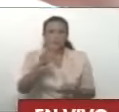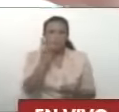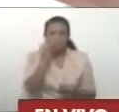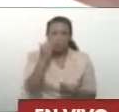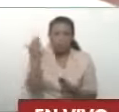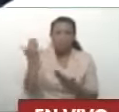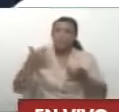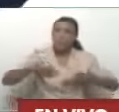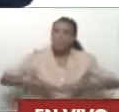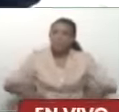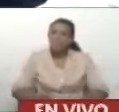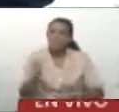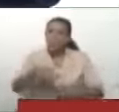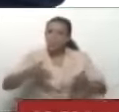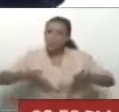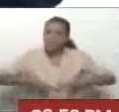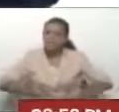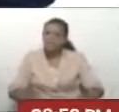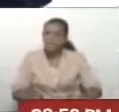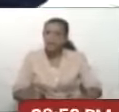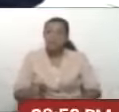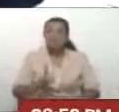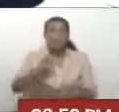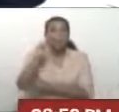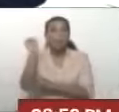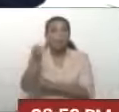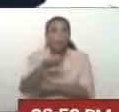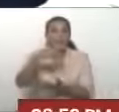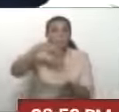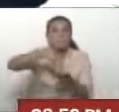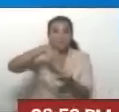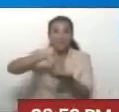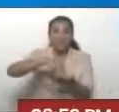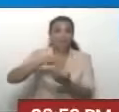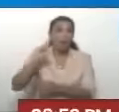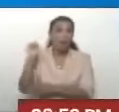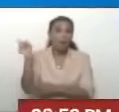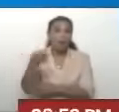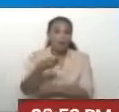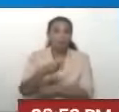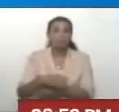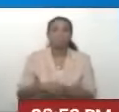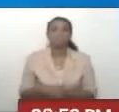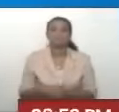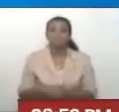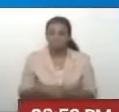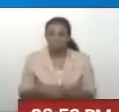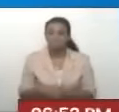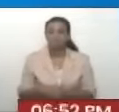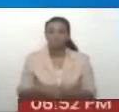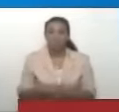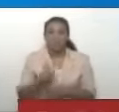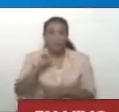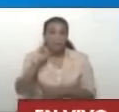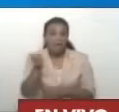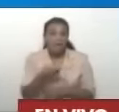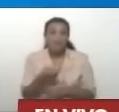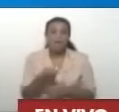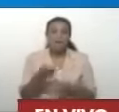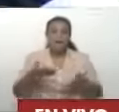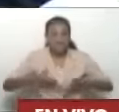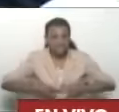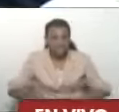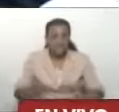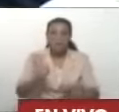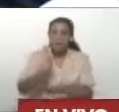¿Tú naciste dónde, Joan? De Guarena, estado Miranda. ¿Eres de Guarena? De Guarena, sí, señor. ¿Crecido y estudiado en Guarena? Nacido